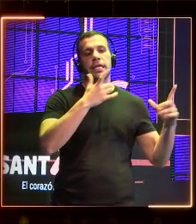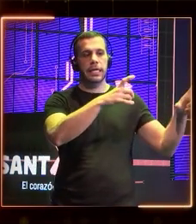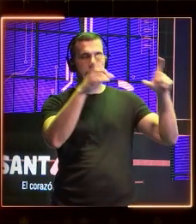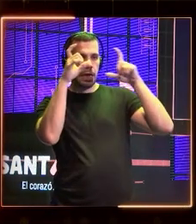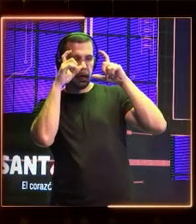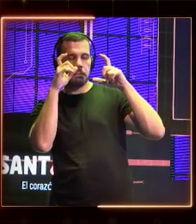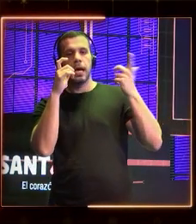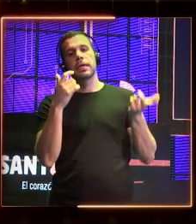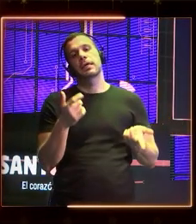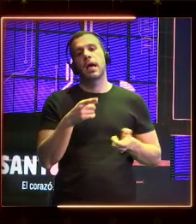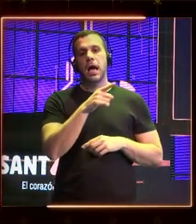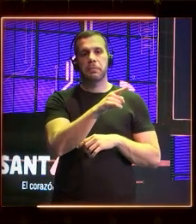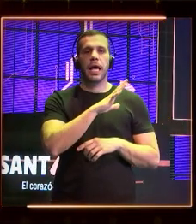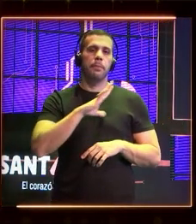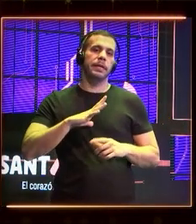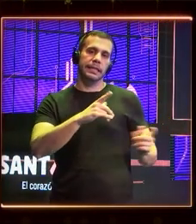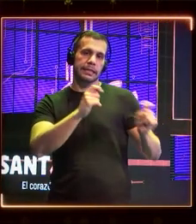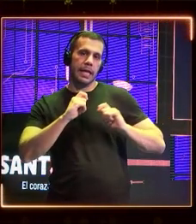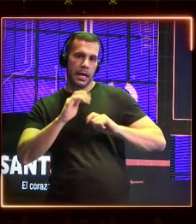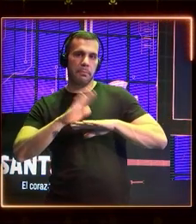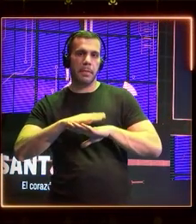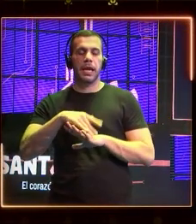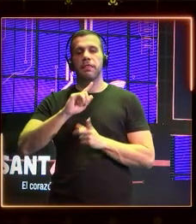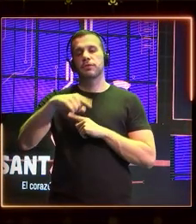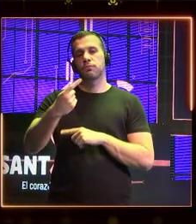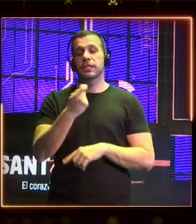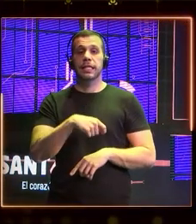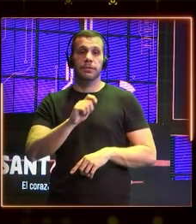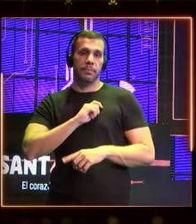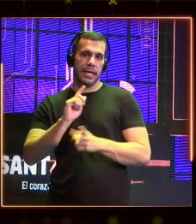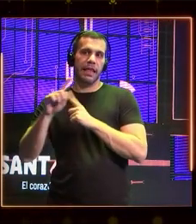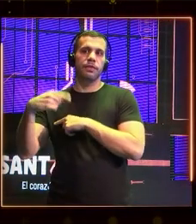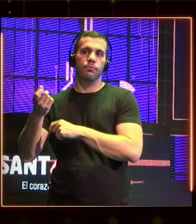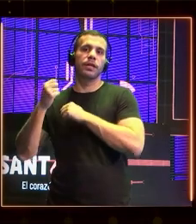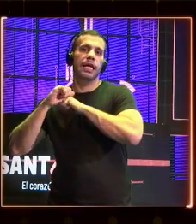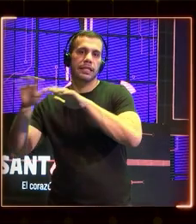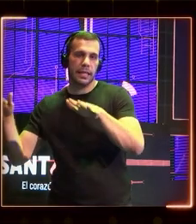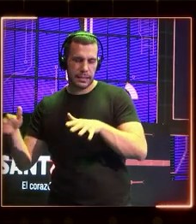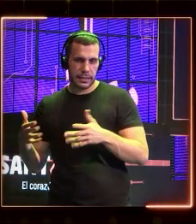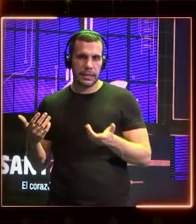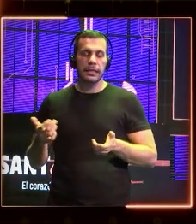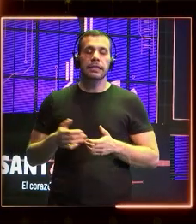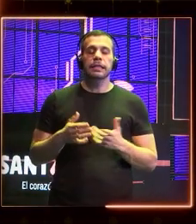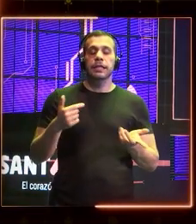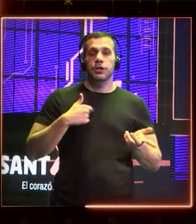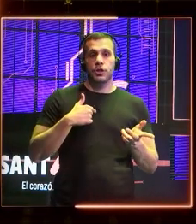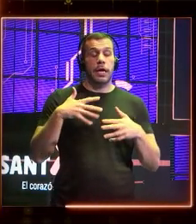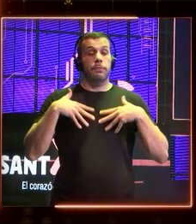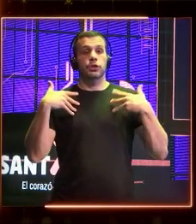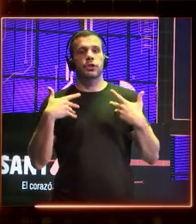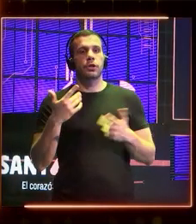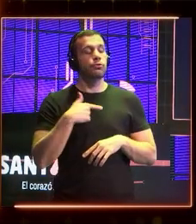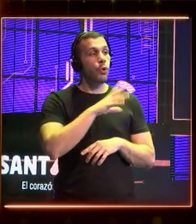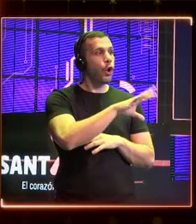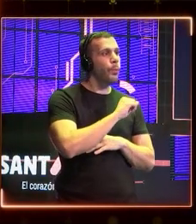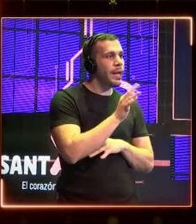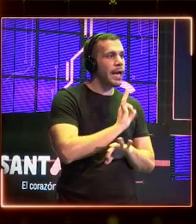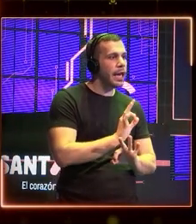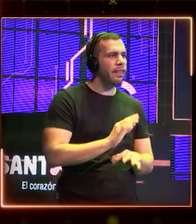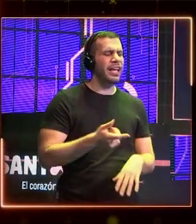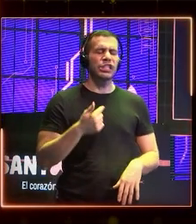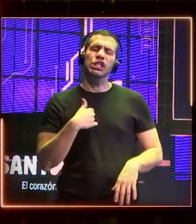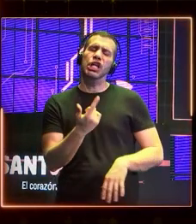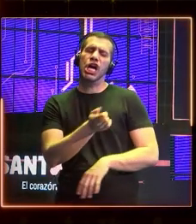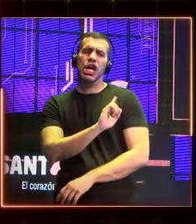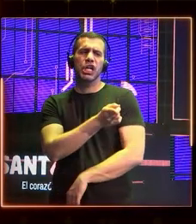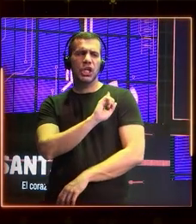prestara mi Apple cuando salían de España pero claro ahí estaba Tin Cook había mucha emoción Por ahí me dijeron pero no te las vas a comprar yo